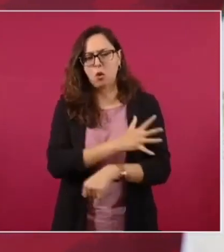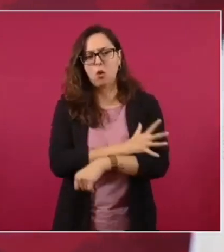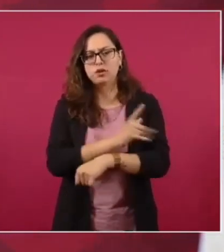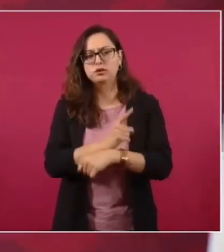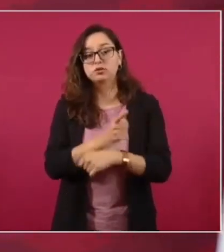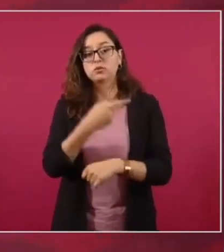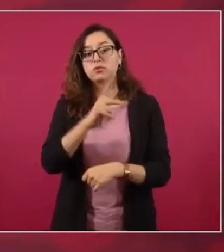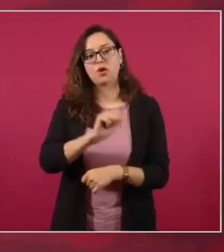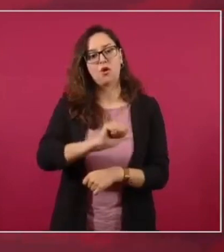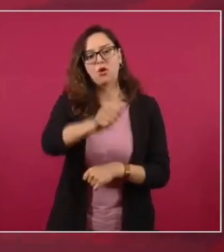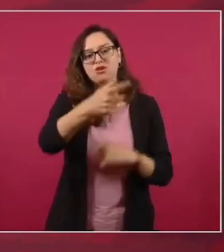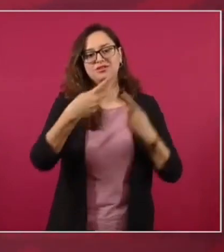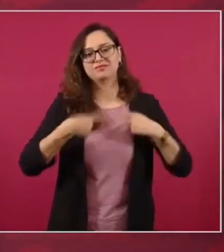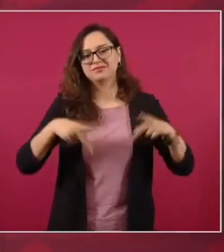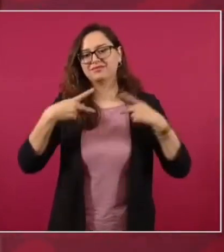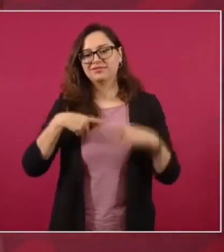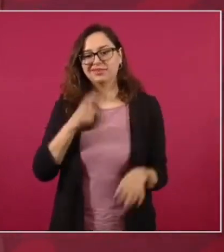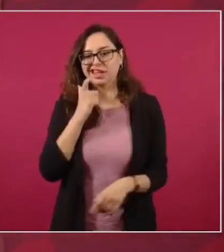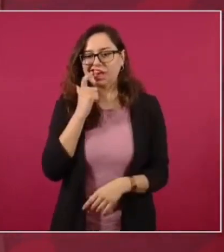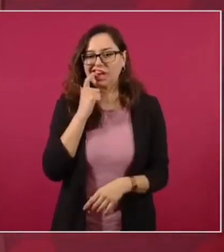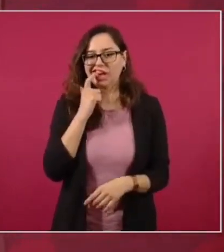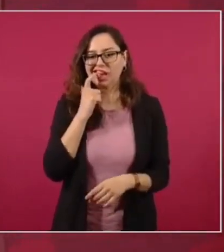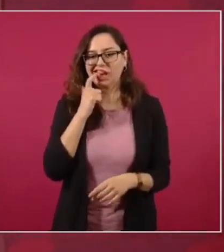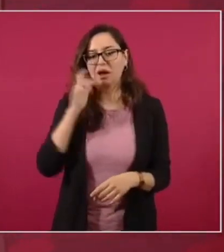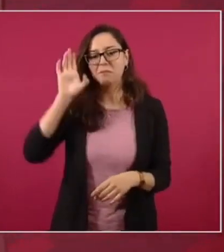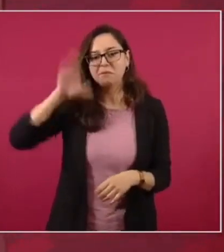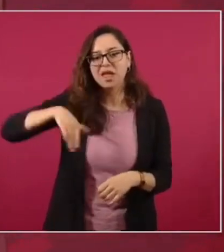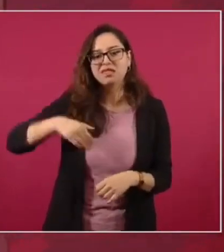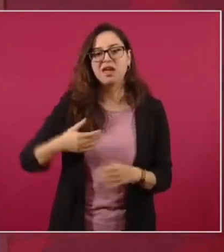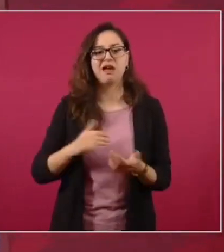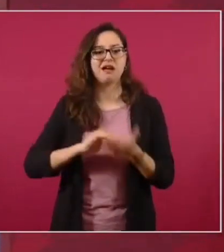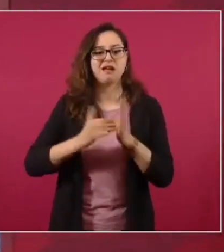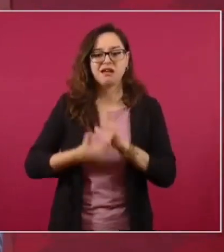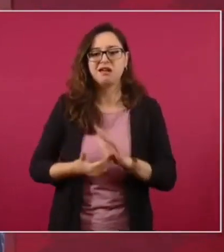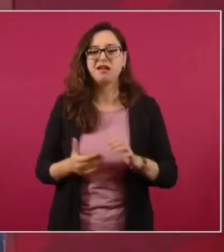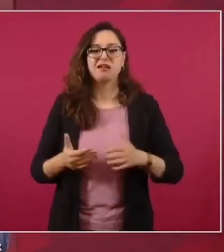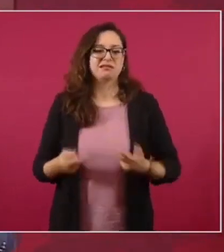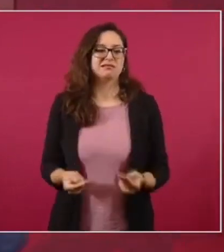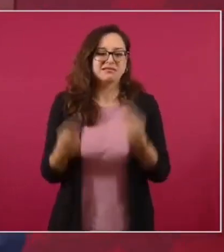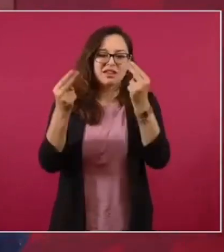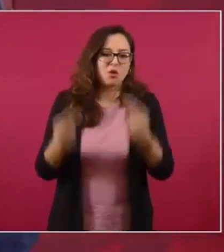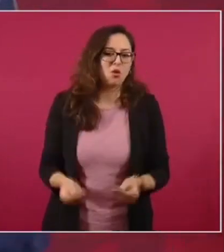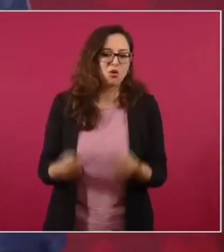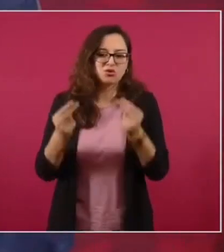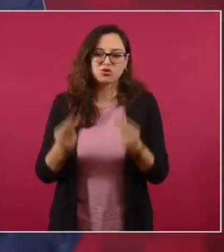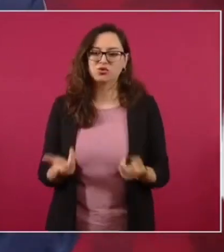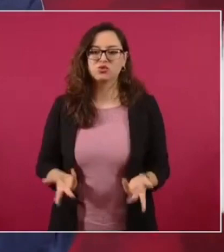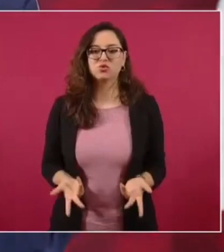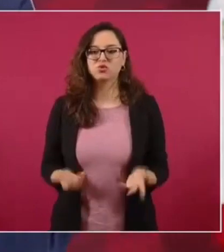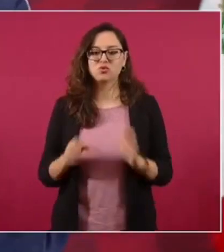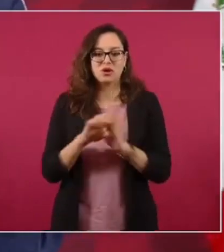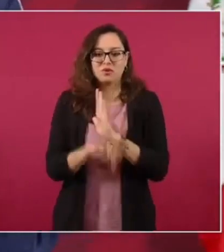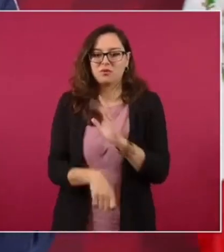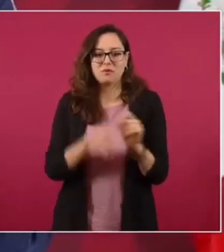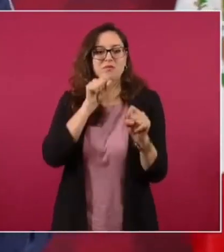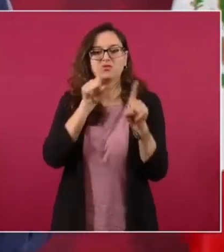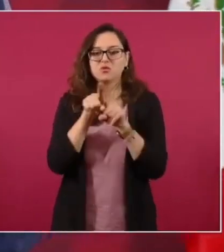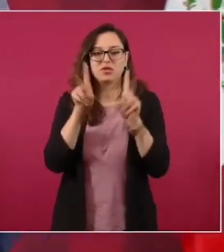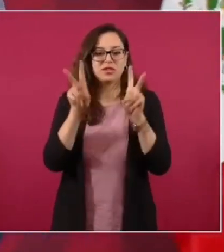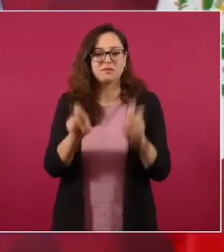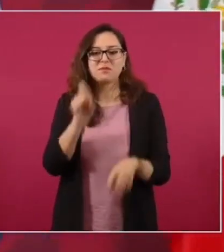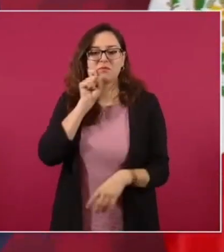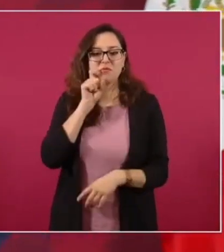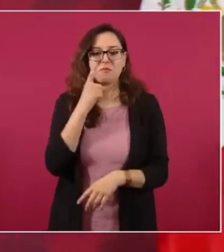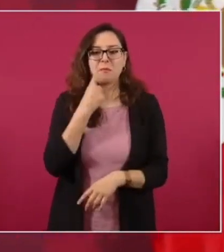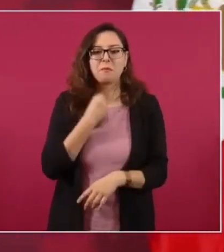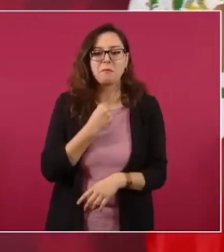términos económicos para su beneficio. Esto que les decía del tomate, nos